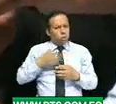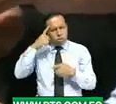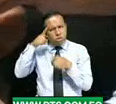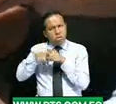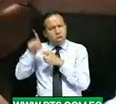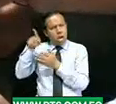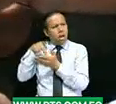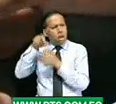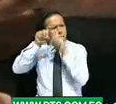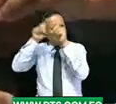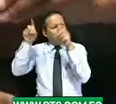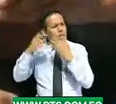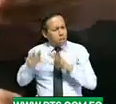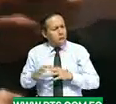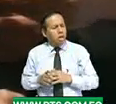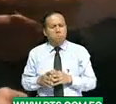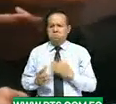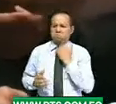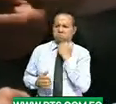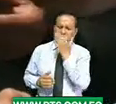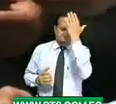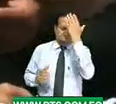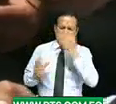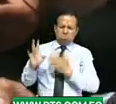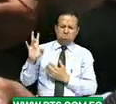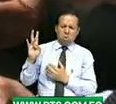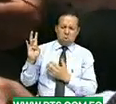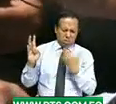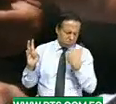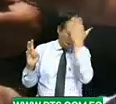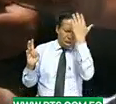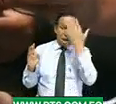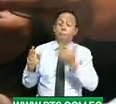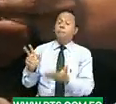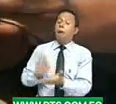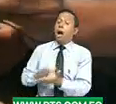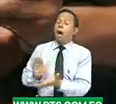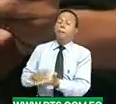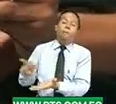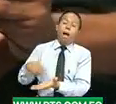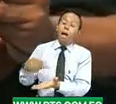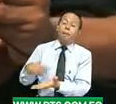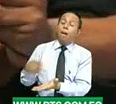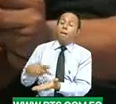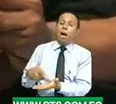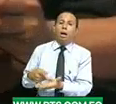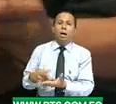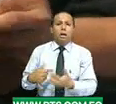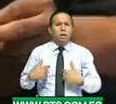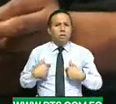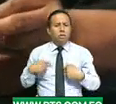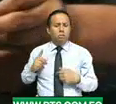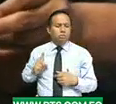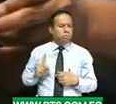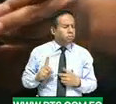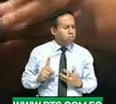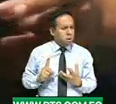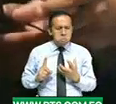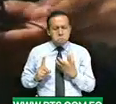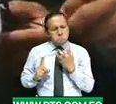digo, a mí que me importa tu esposa, plata, plata, paga plata, paga plata. Y ante eso yo perdí los